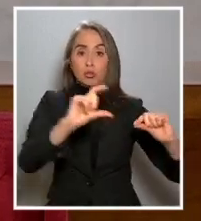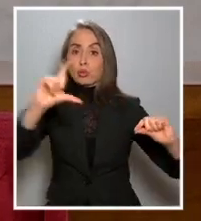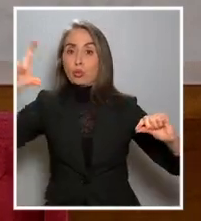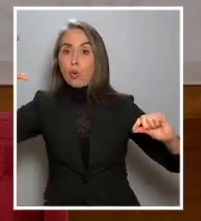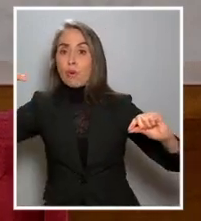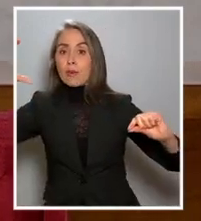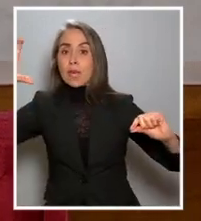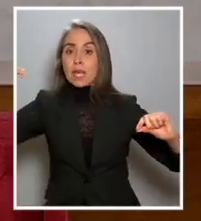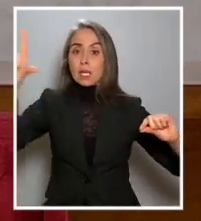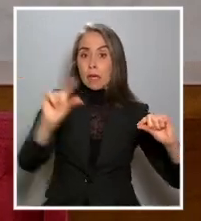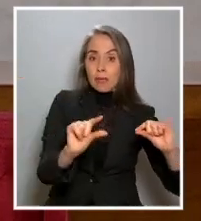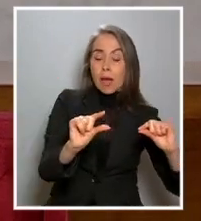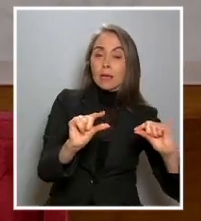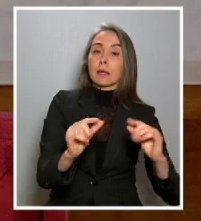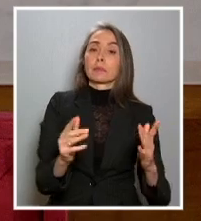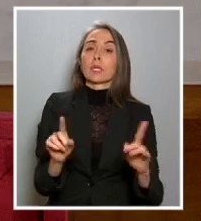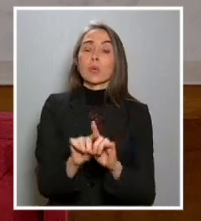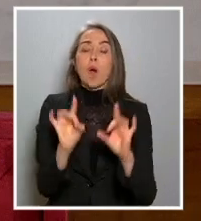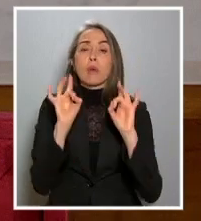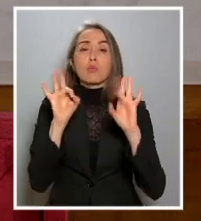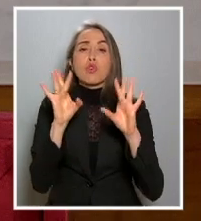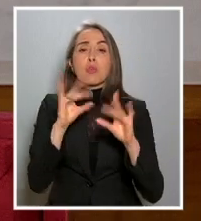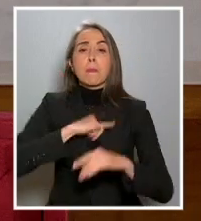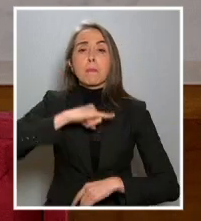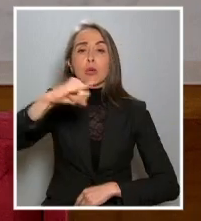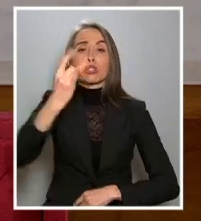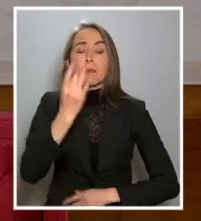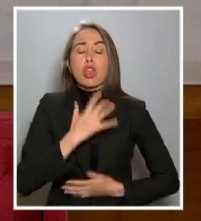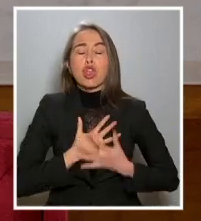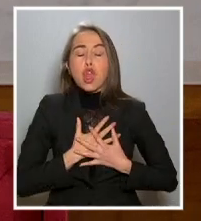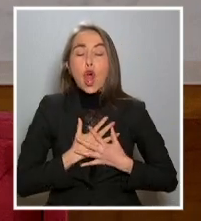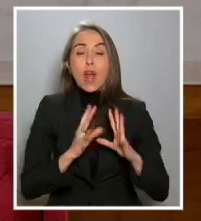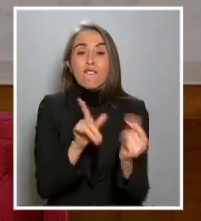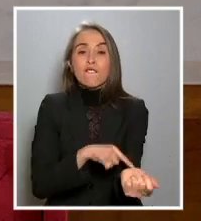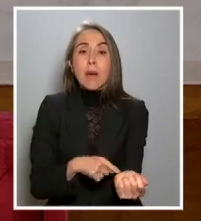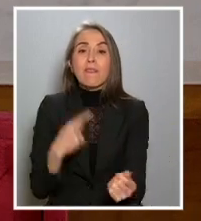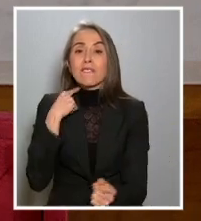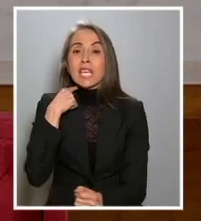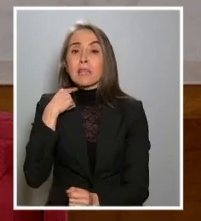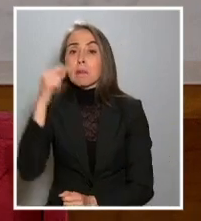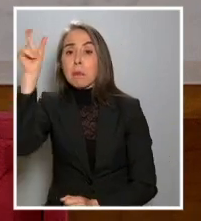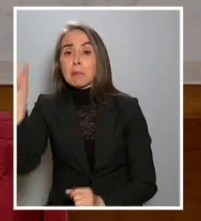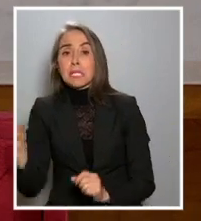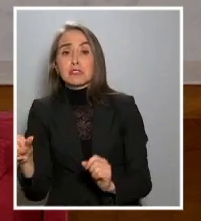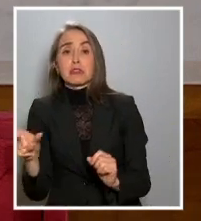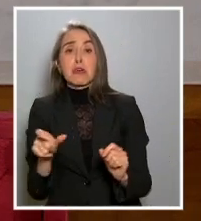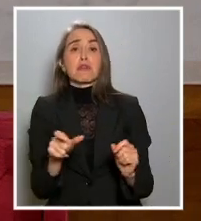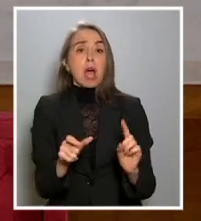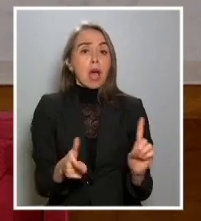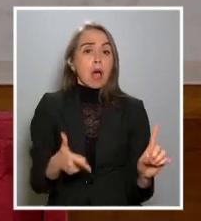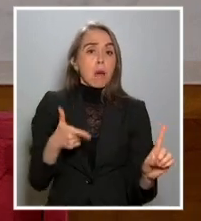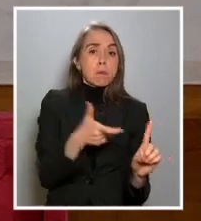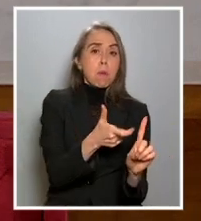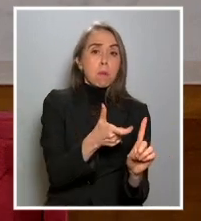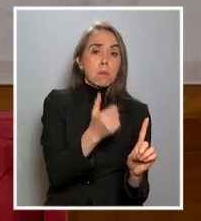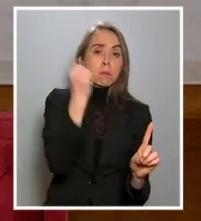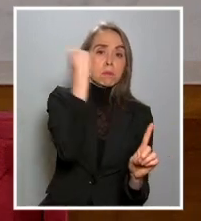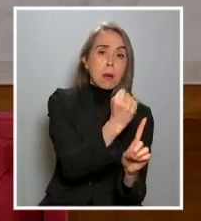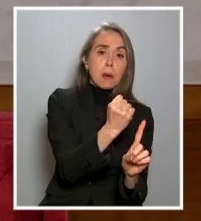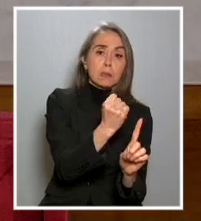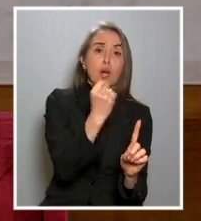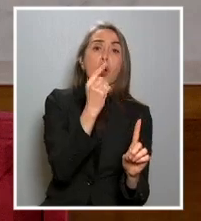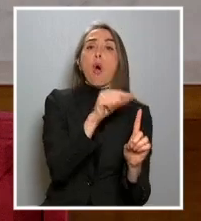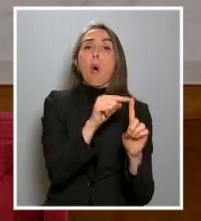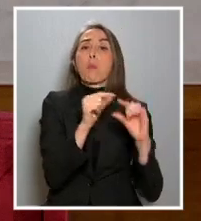ningún caso el tremendo e infinito dolor de las familias que han sido víctimas de un homicidio o de un femicidio. Pero este